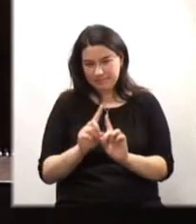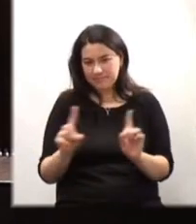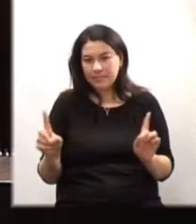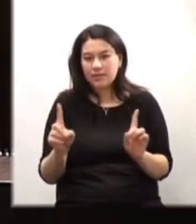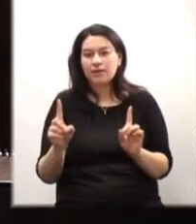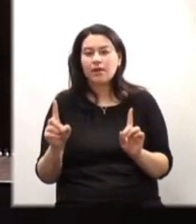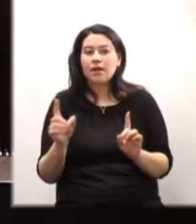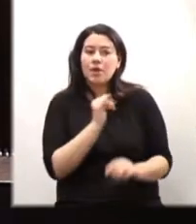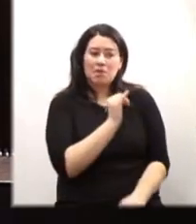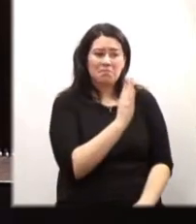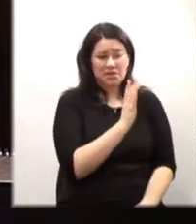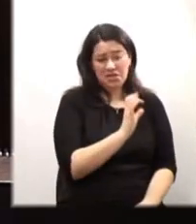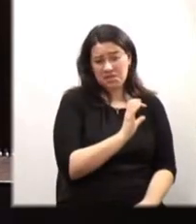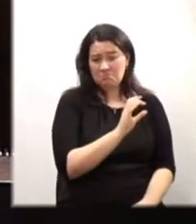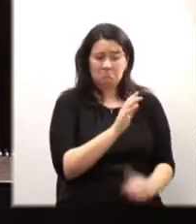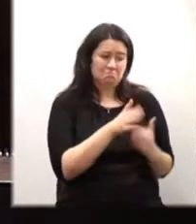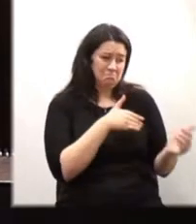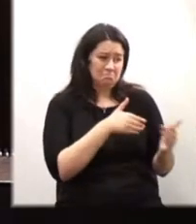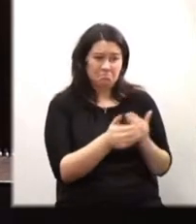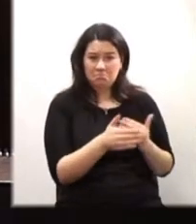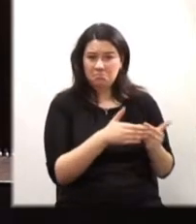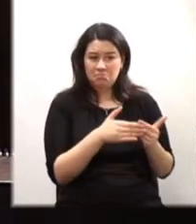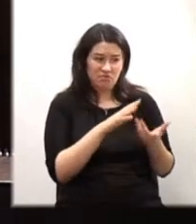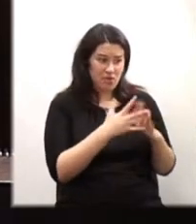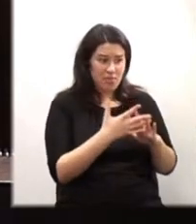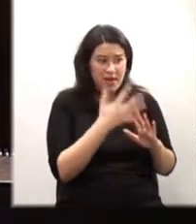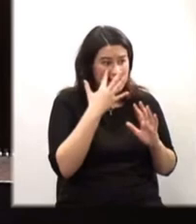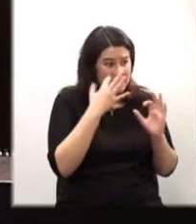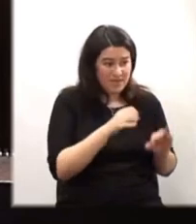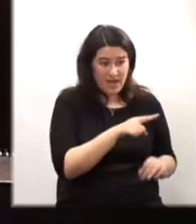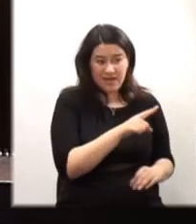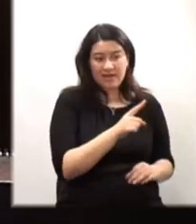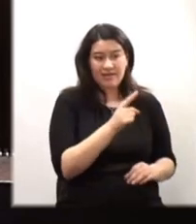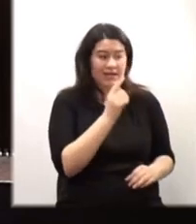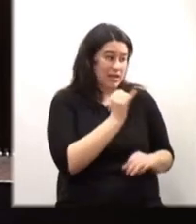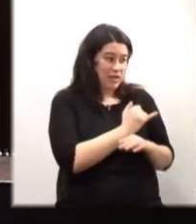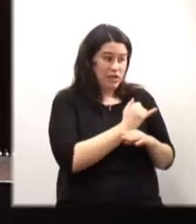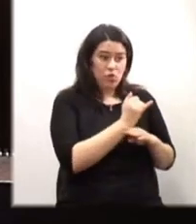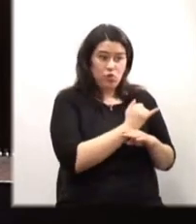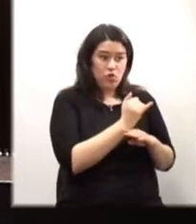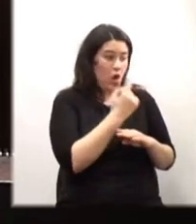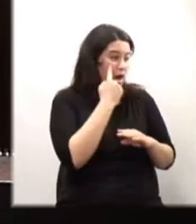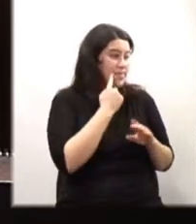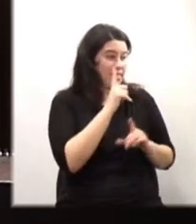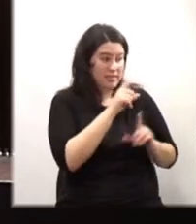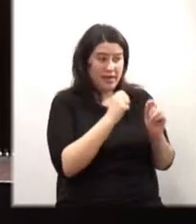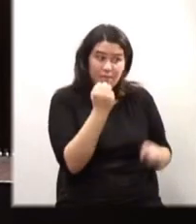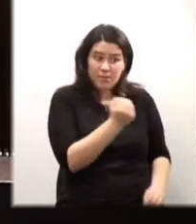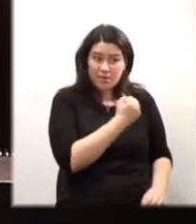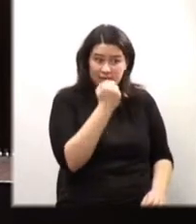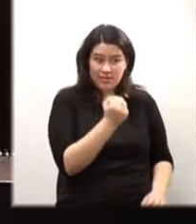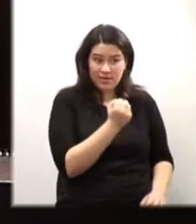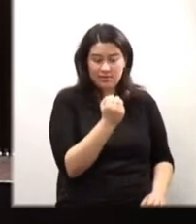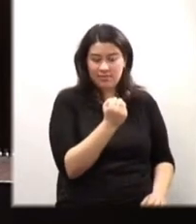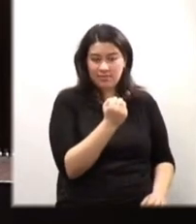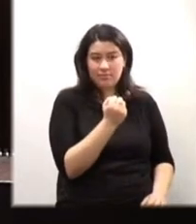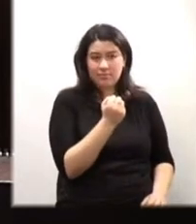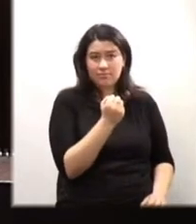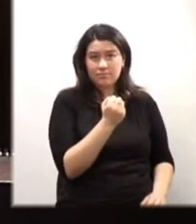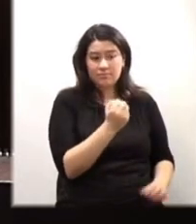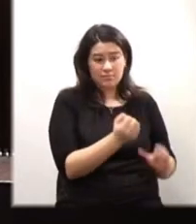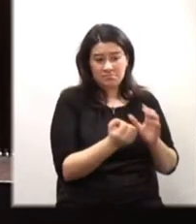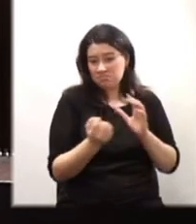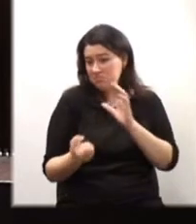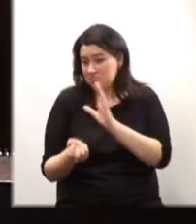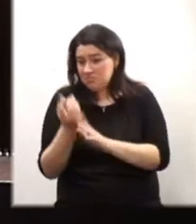no de acuerdo al IPC, que es la medida que el INE releva, o sea, este índice